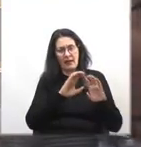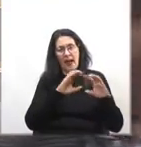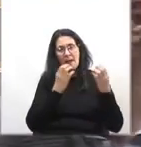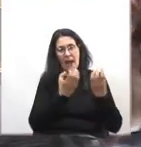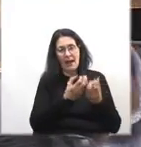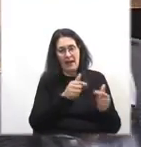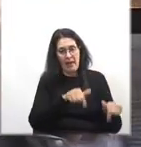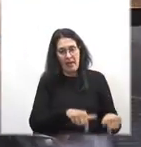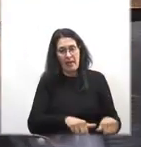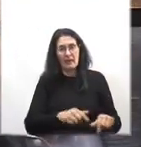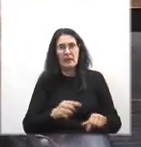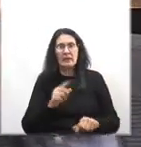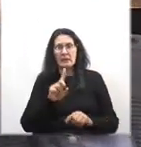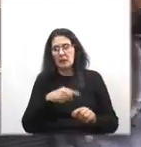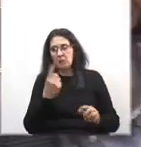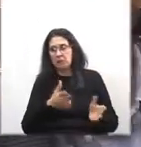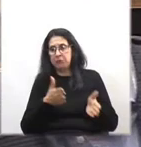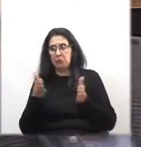lado